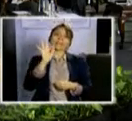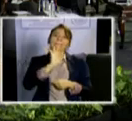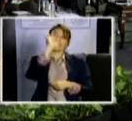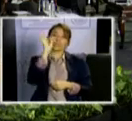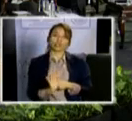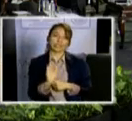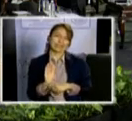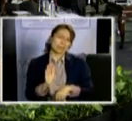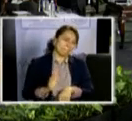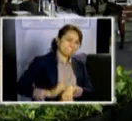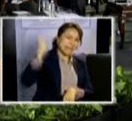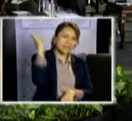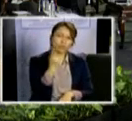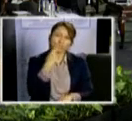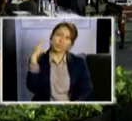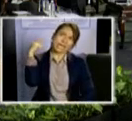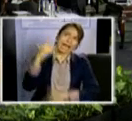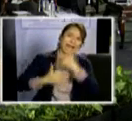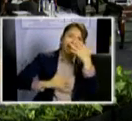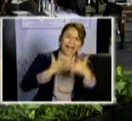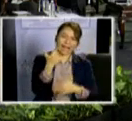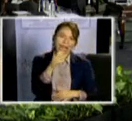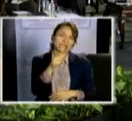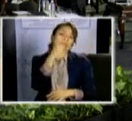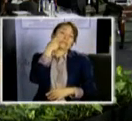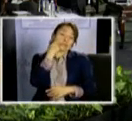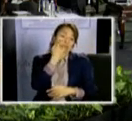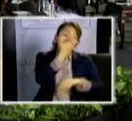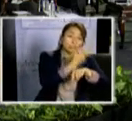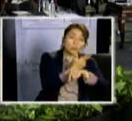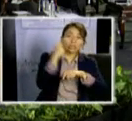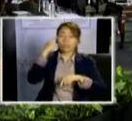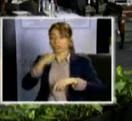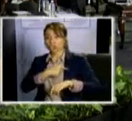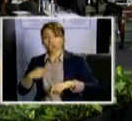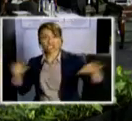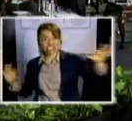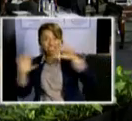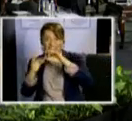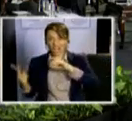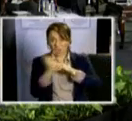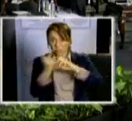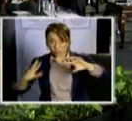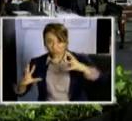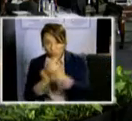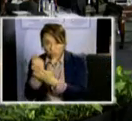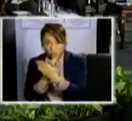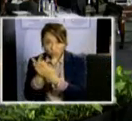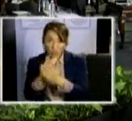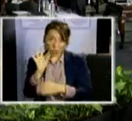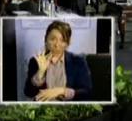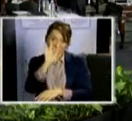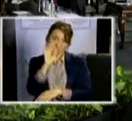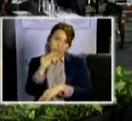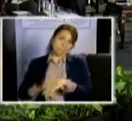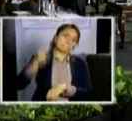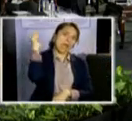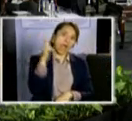sumados dan más del 40% de estas emisiones, pues tienen que estar firmando. Impulsar un modelo de desarrollo